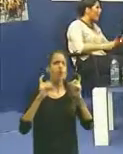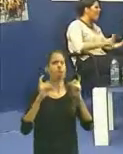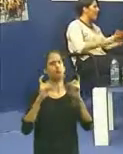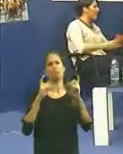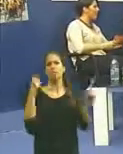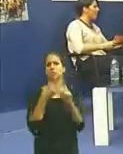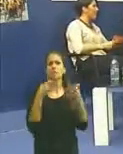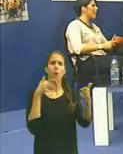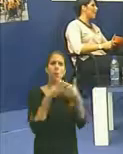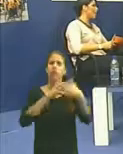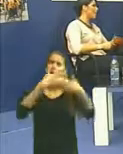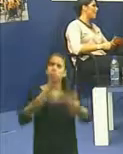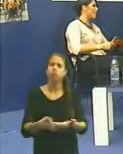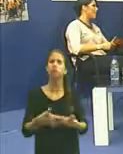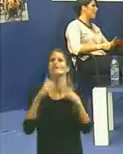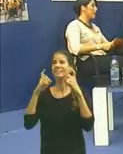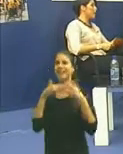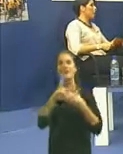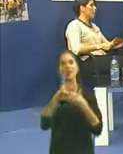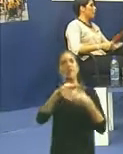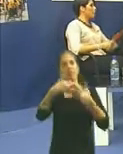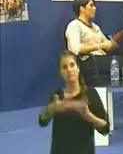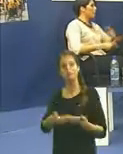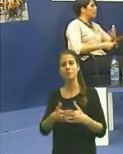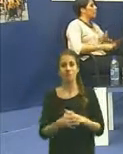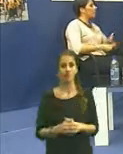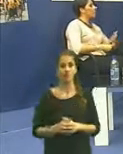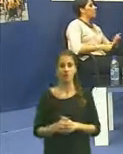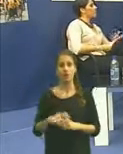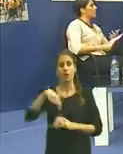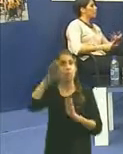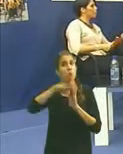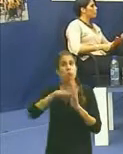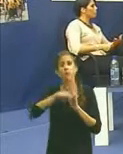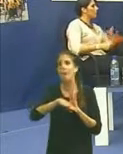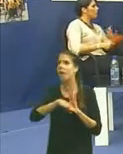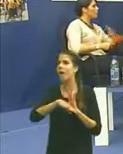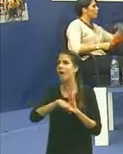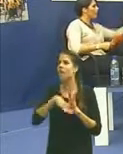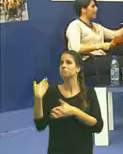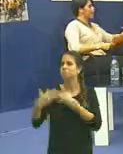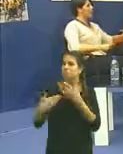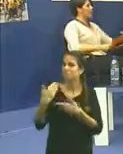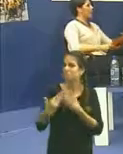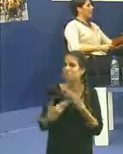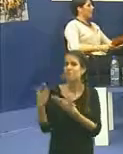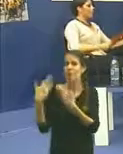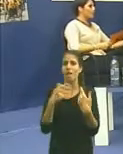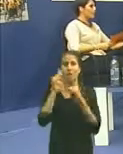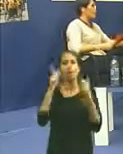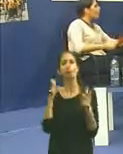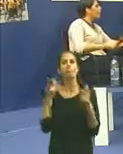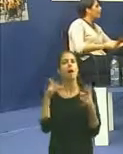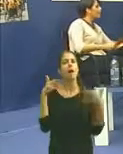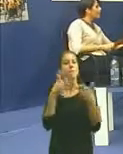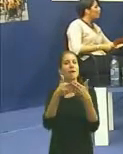salvaguardar todas esas barreras que puedan aparecer, que muchas veces en este programa hemos llegado a la conclusión que van más allá de barreras físicas,